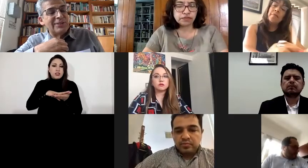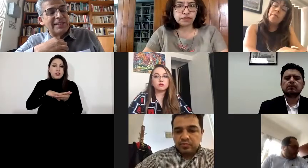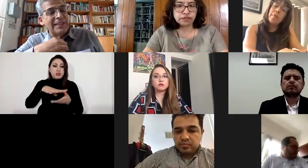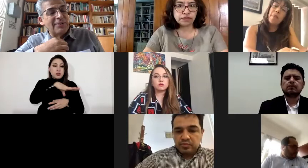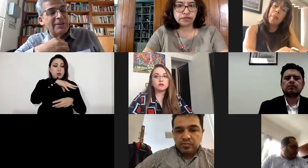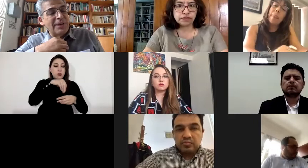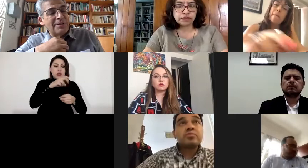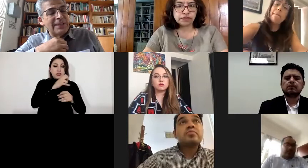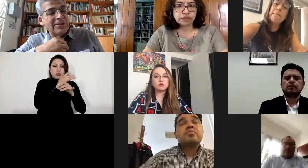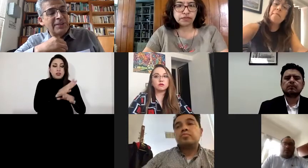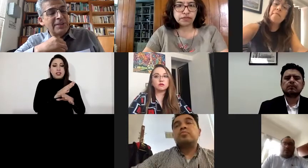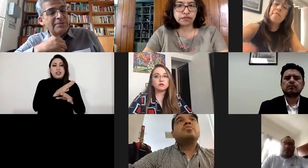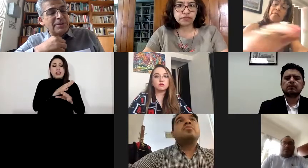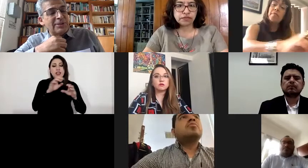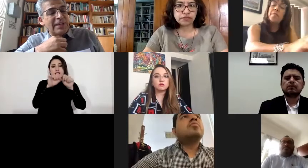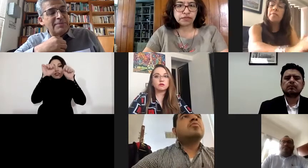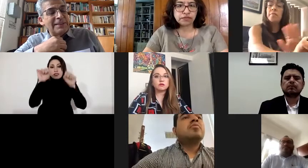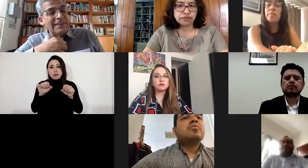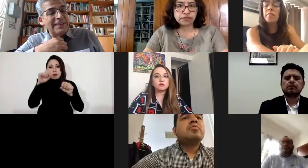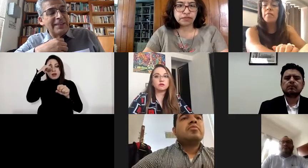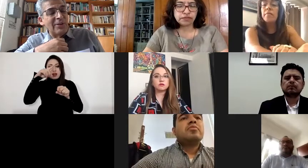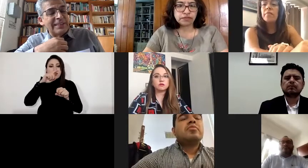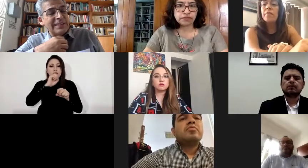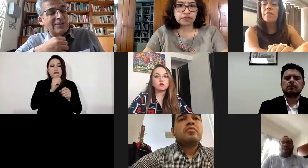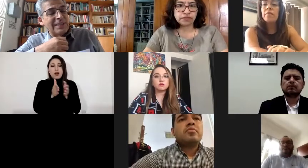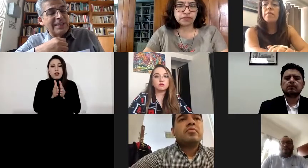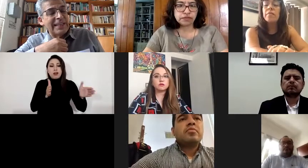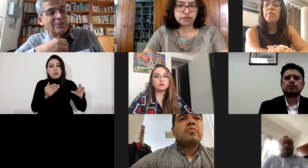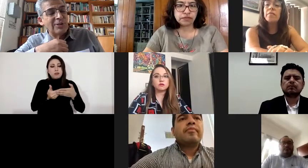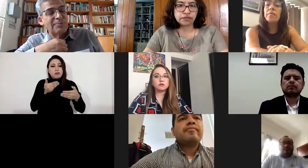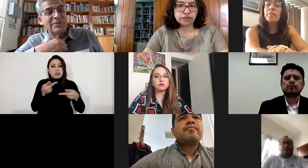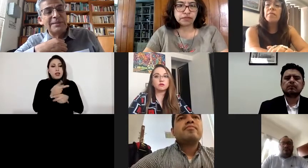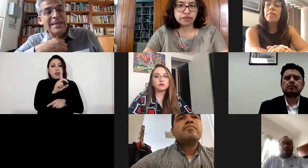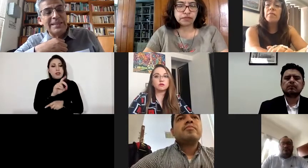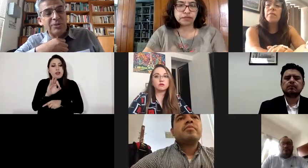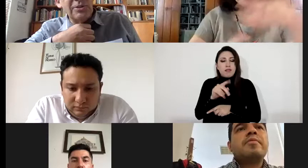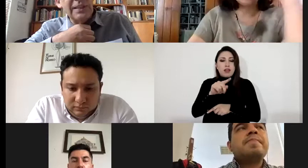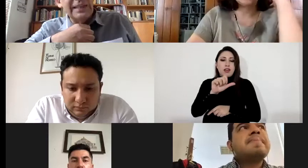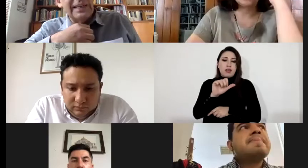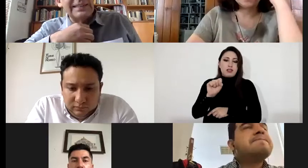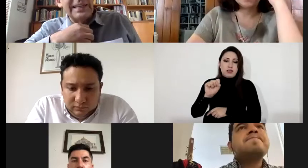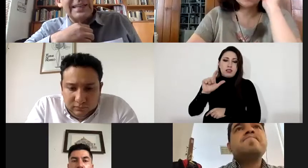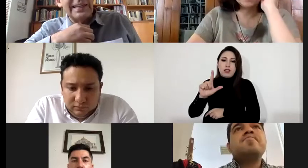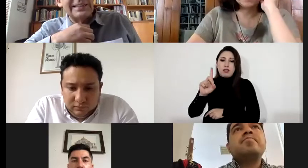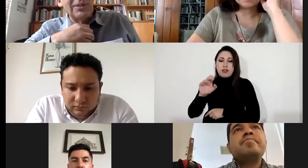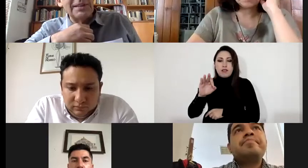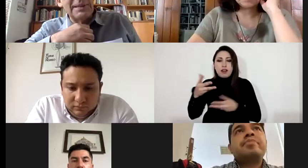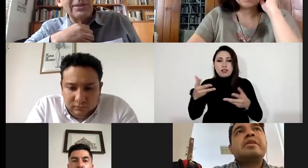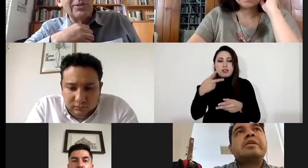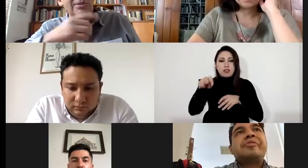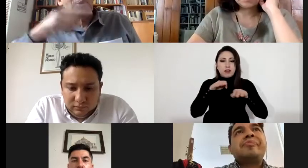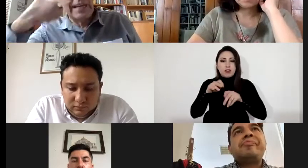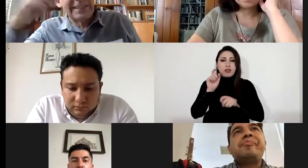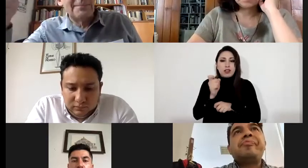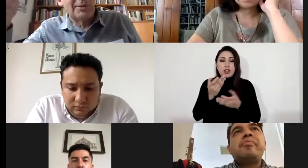Distrito Federal, ahora Ciudad de México, puesto que lo que tiene que suceder en el caso de los procedimientos es que la Ciudad de